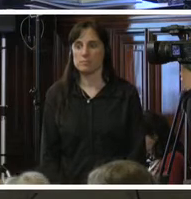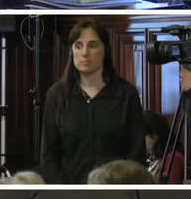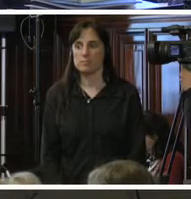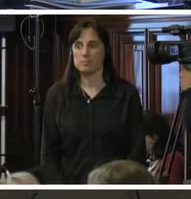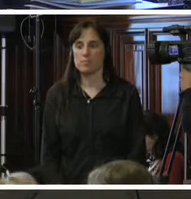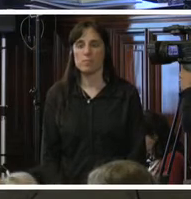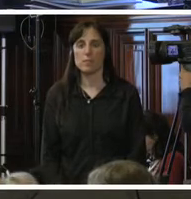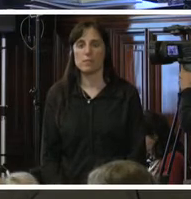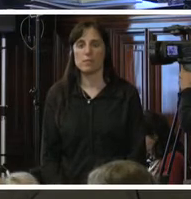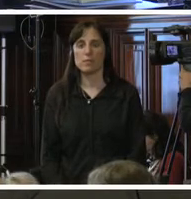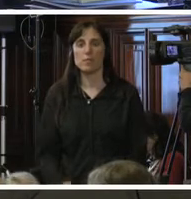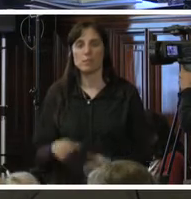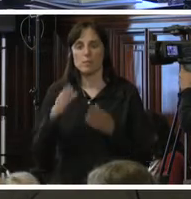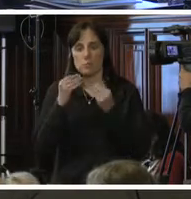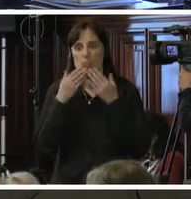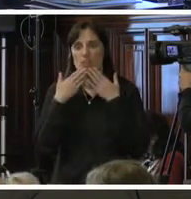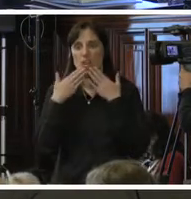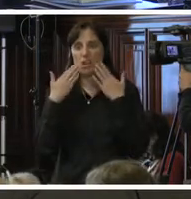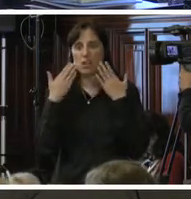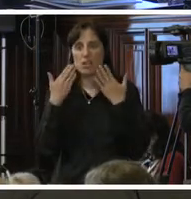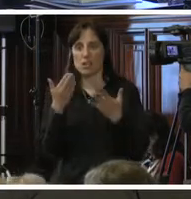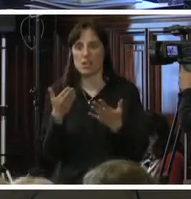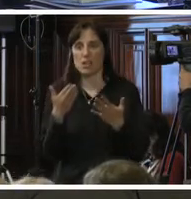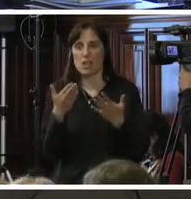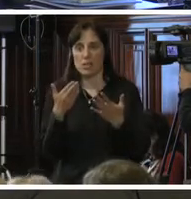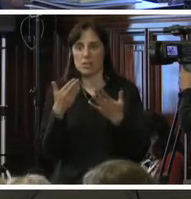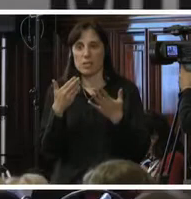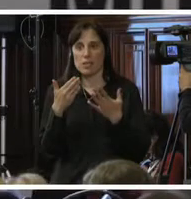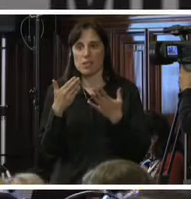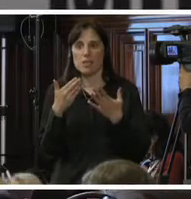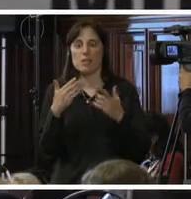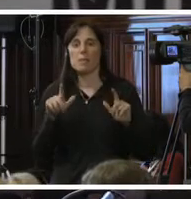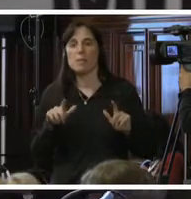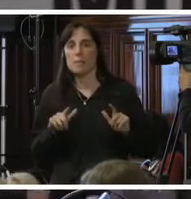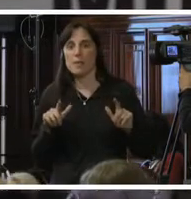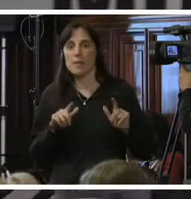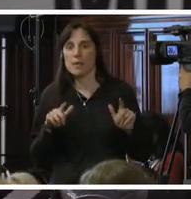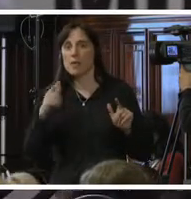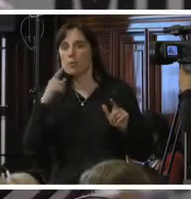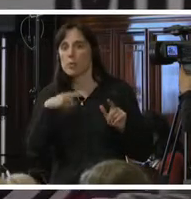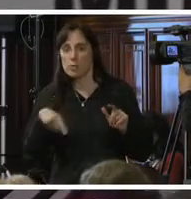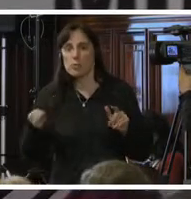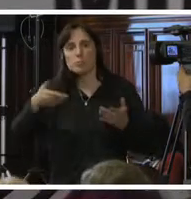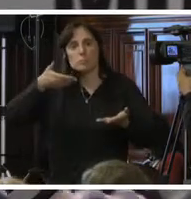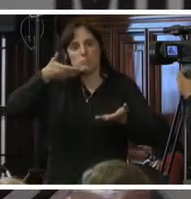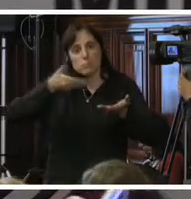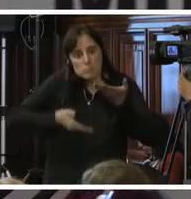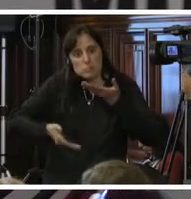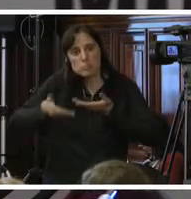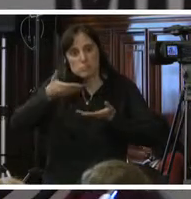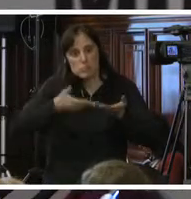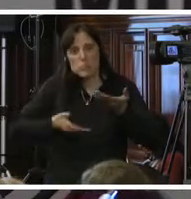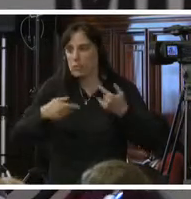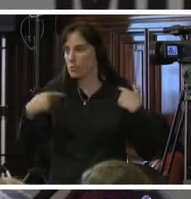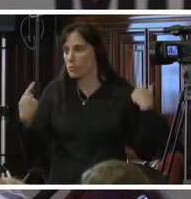Thank you very, very much. We look forward to the close collaboration. Okay. I now invite, I practice